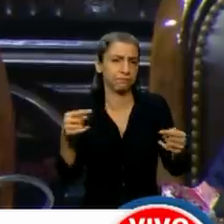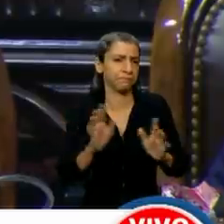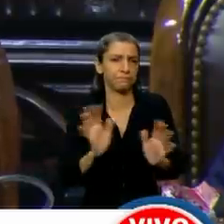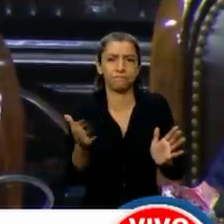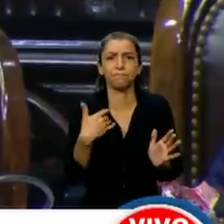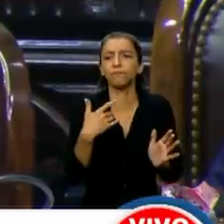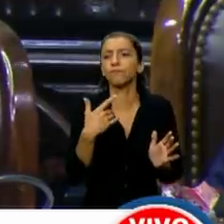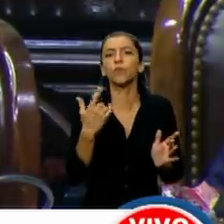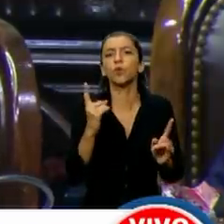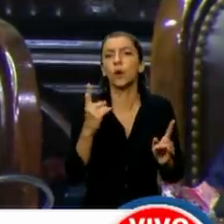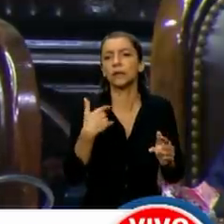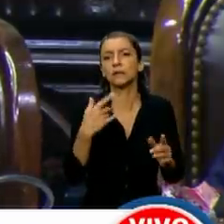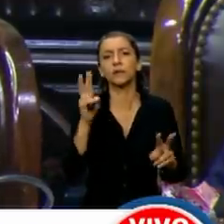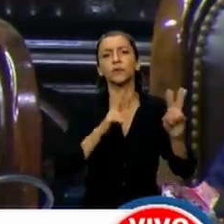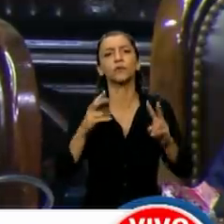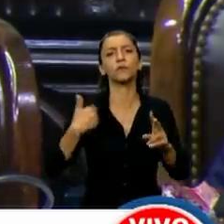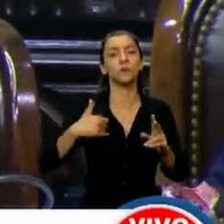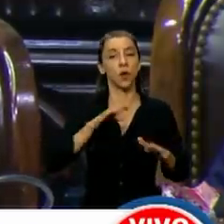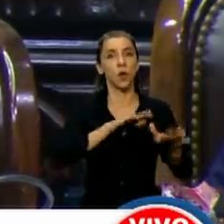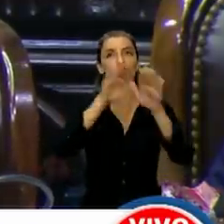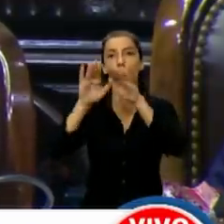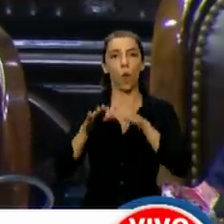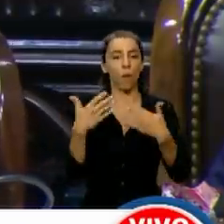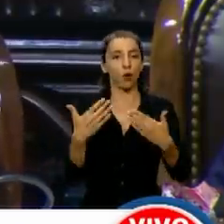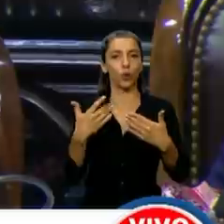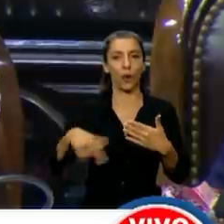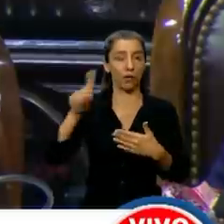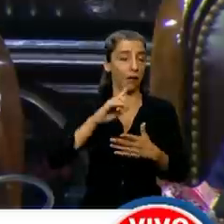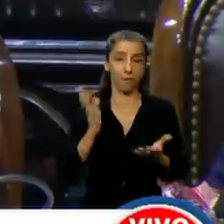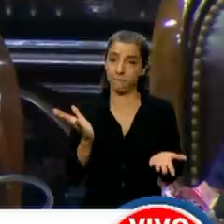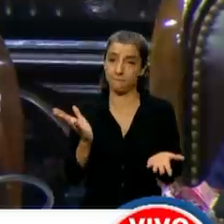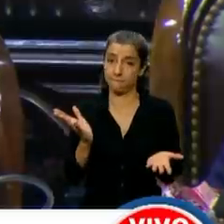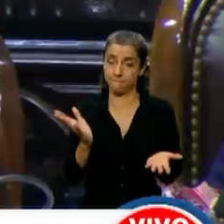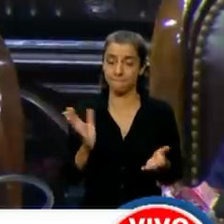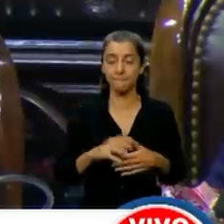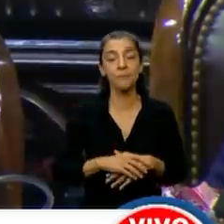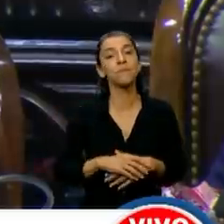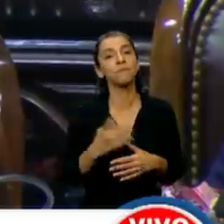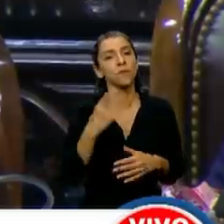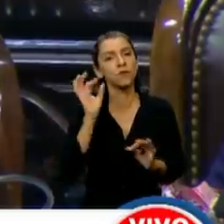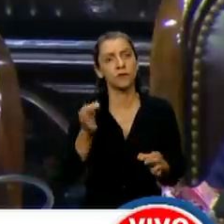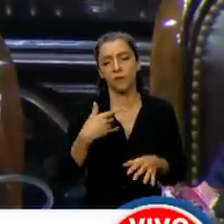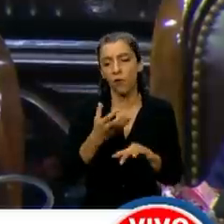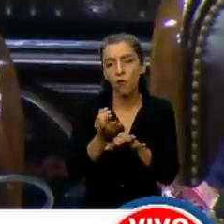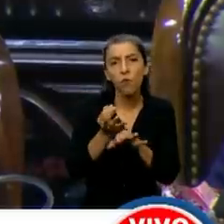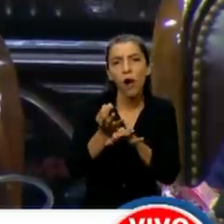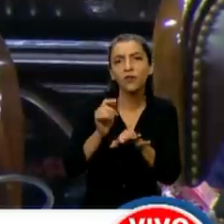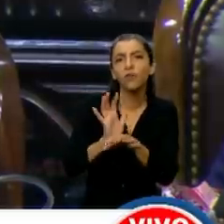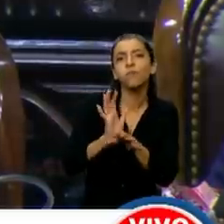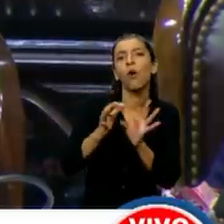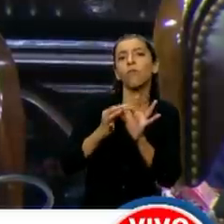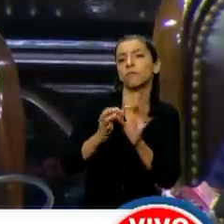un territorio totalmente con igualdad de oportunidades conociendo el poder que tiene la educación y en particular